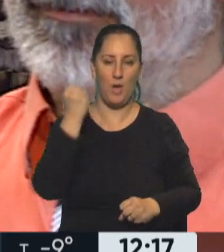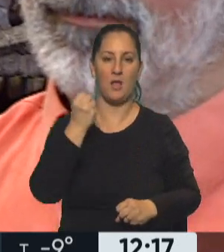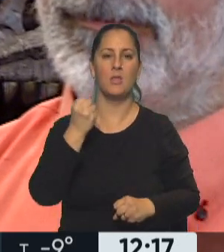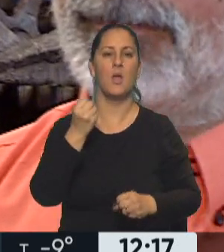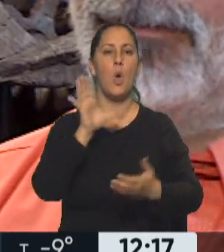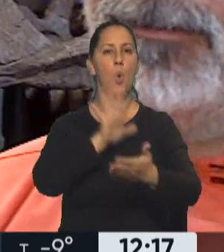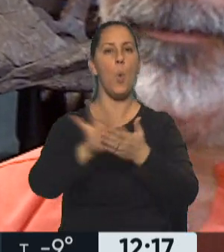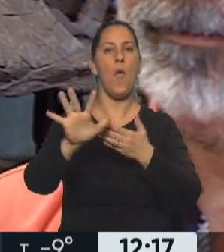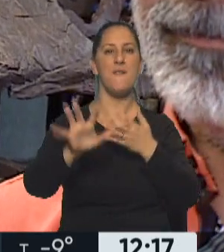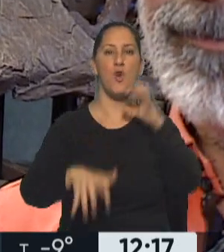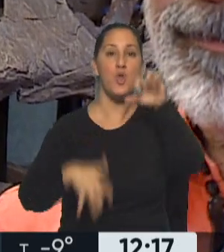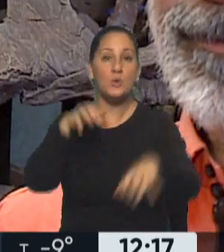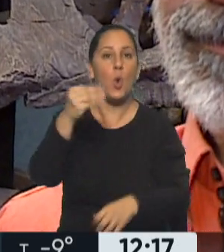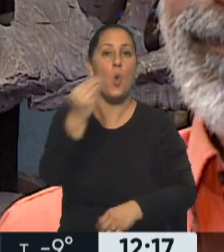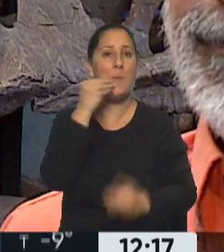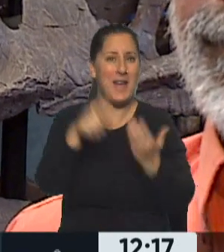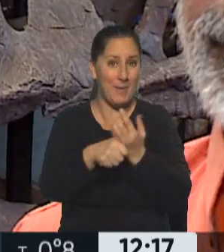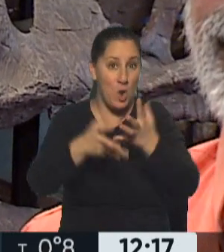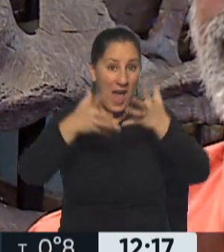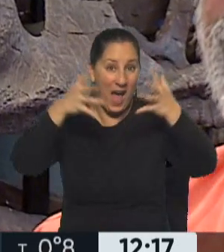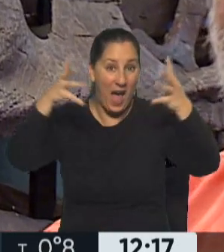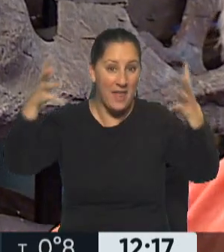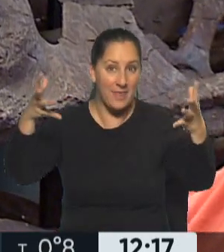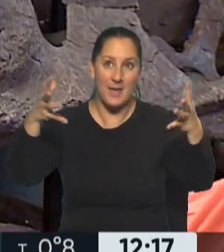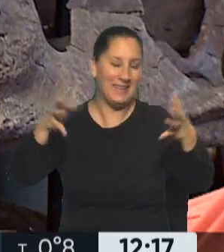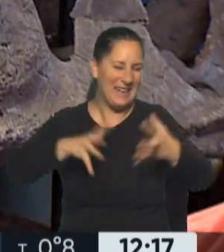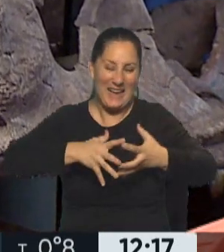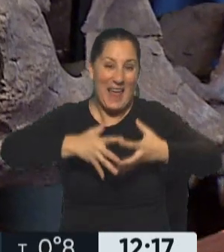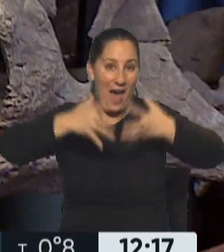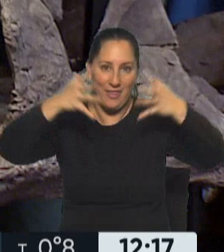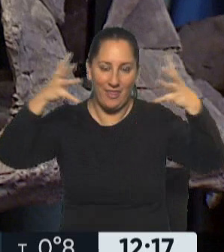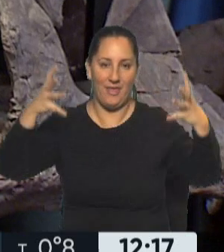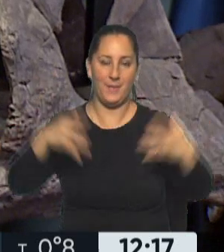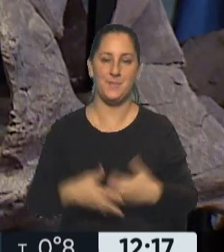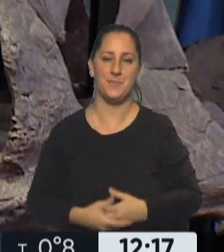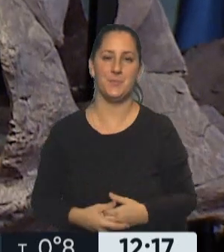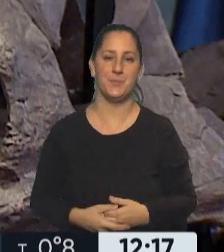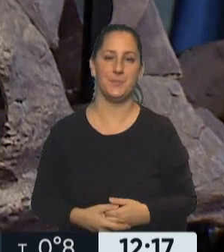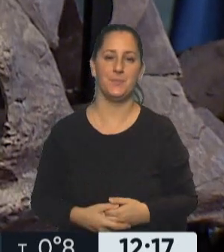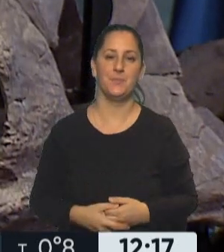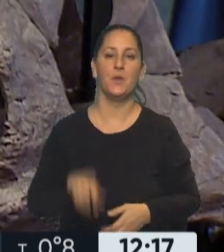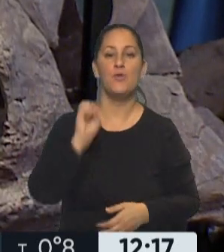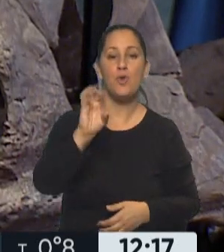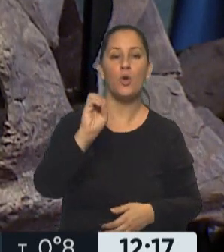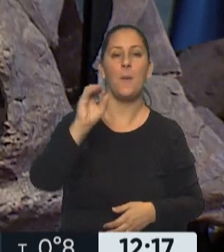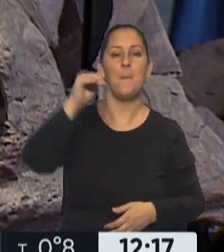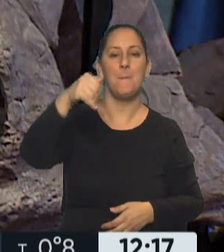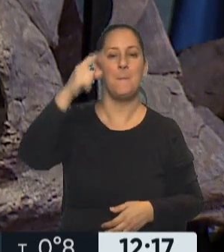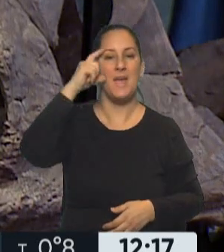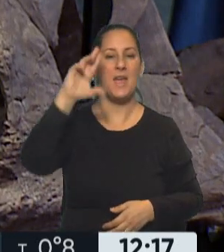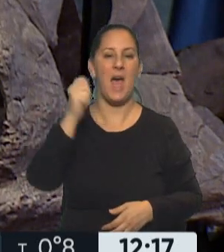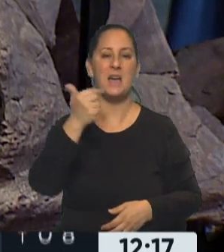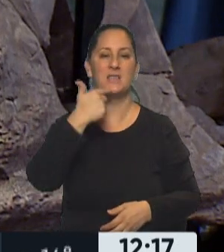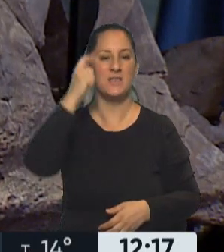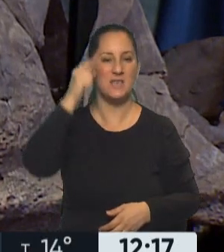nuevo dinosaurio carnívoro de gran tamaño y llamó antes ccoo que nombramos como mer access gb